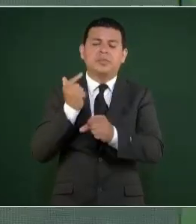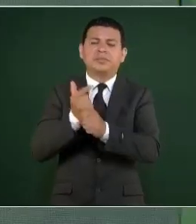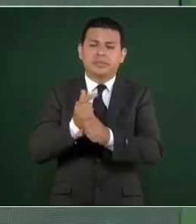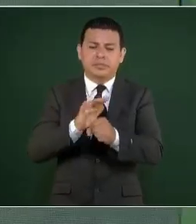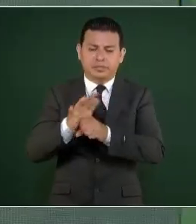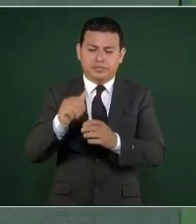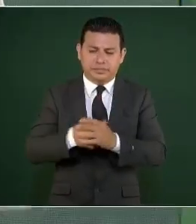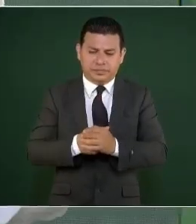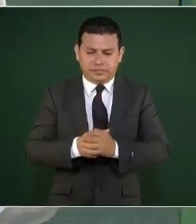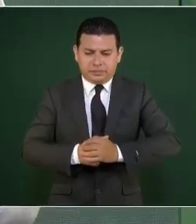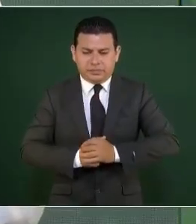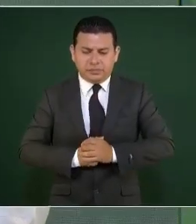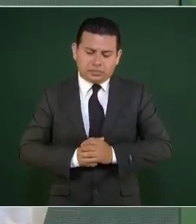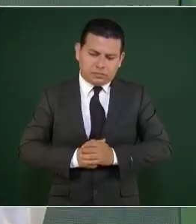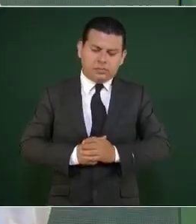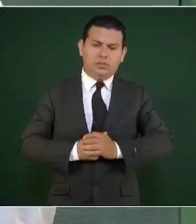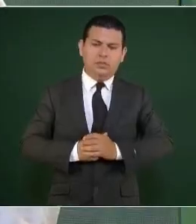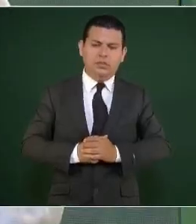sale